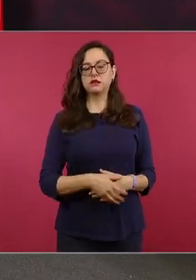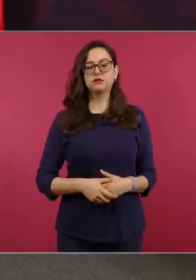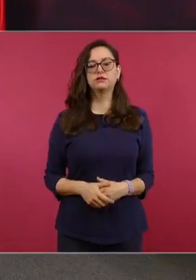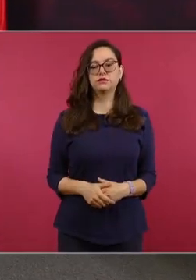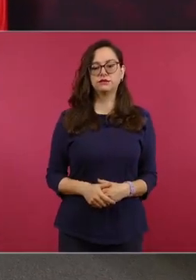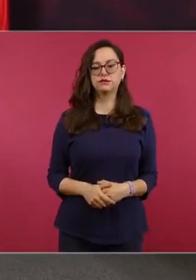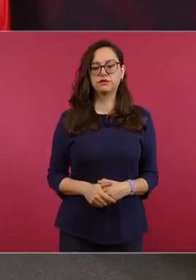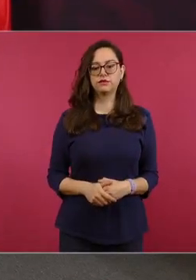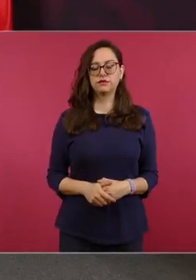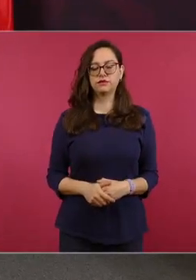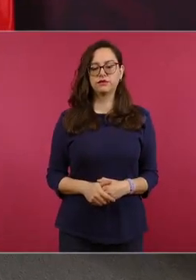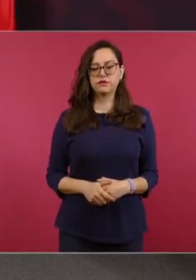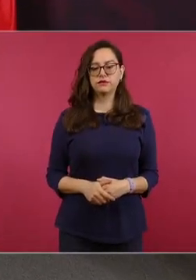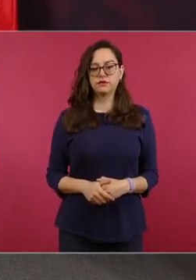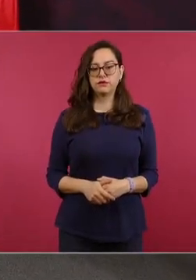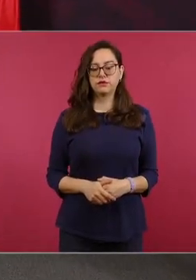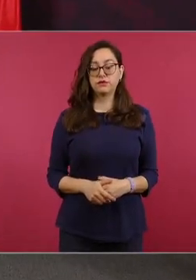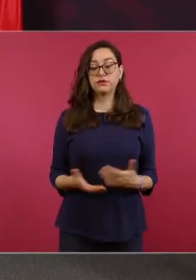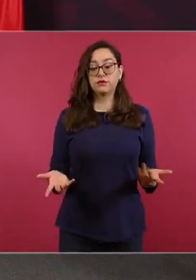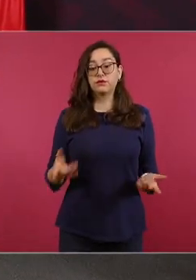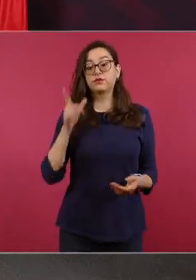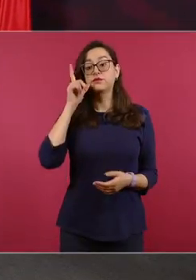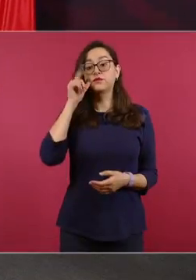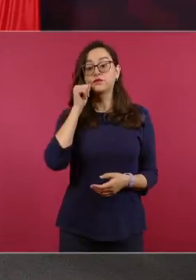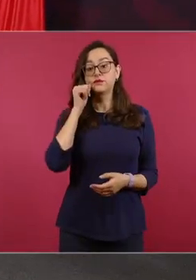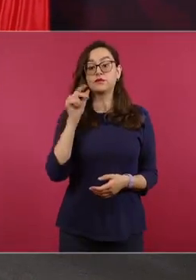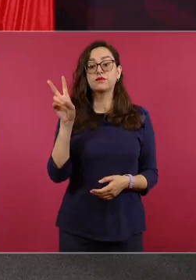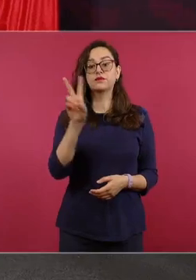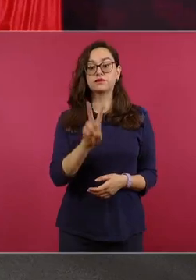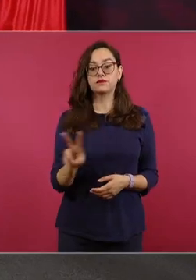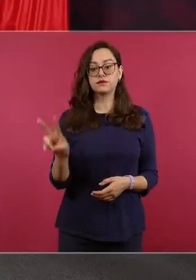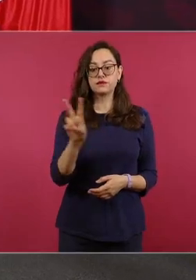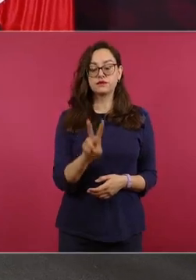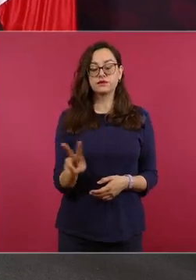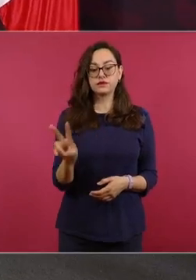y mañana también,